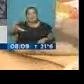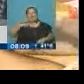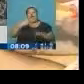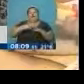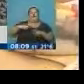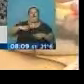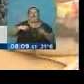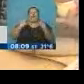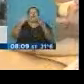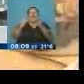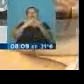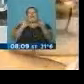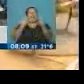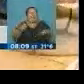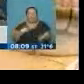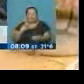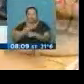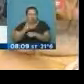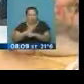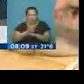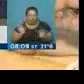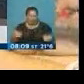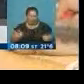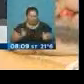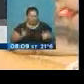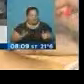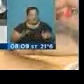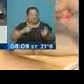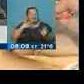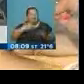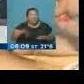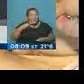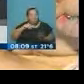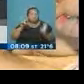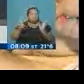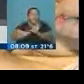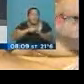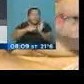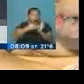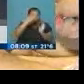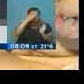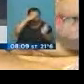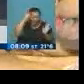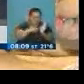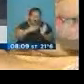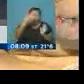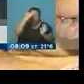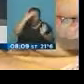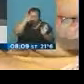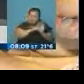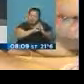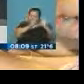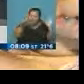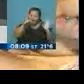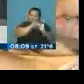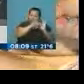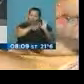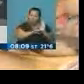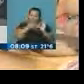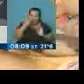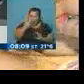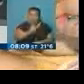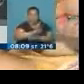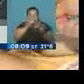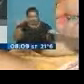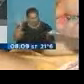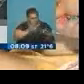y entregárselos en las casas al presidente electo. Se tiene que hacer como dice la Constitución. Y la Constitución es muy clara en los 2 aspectos. Vuelvo